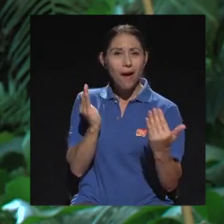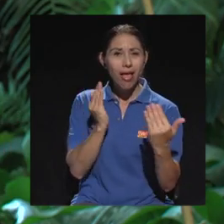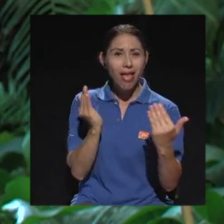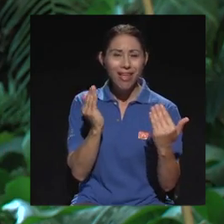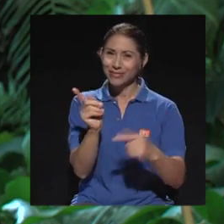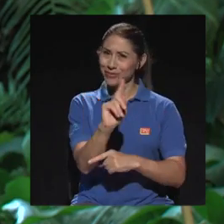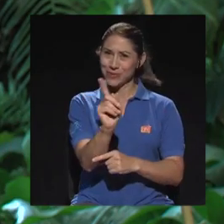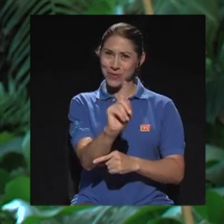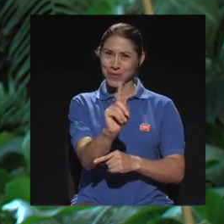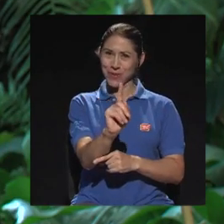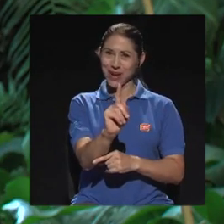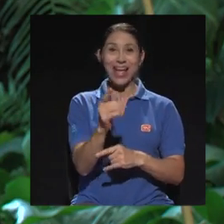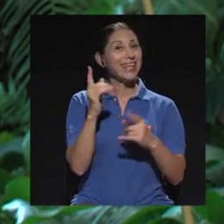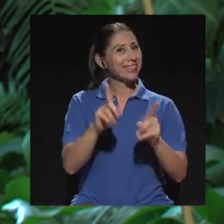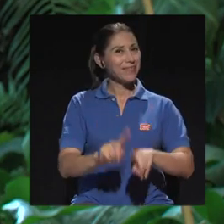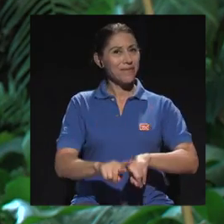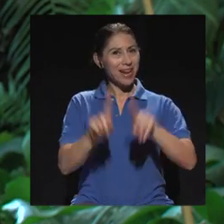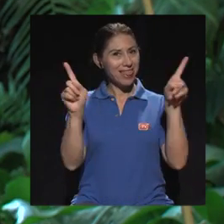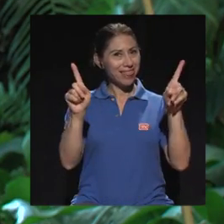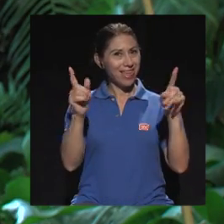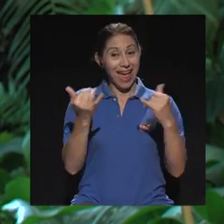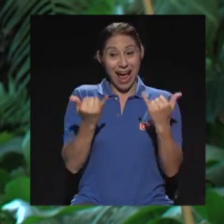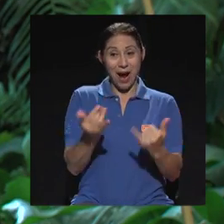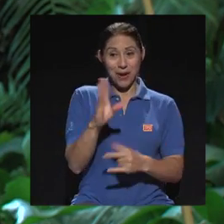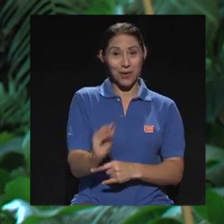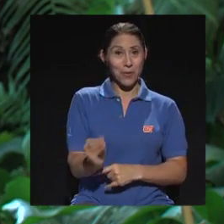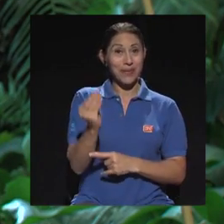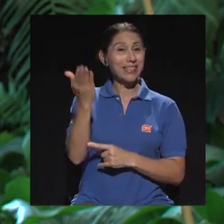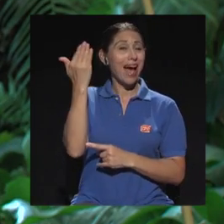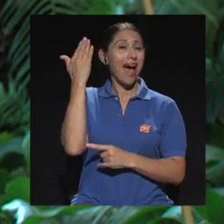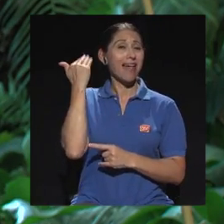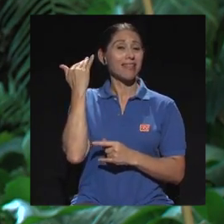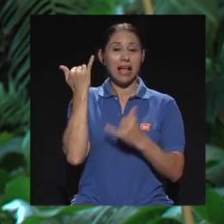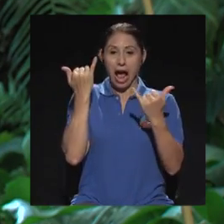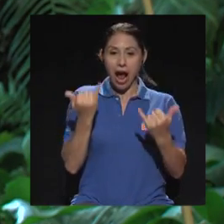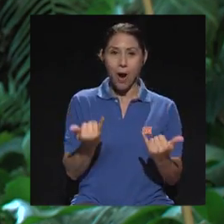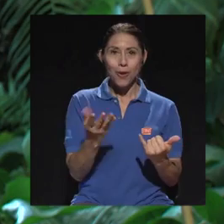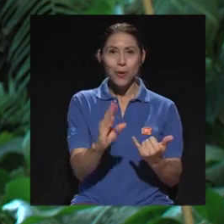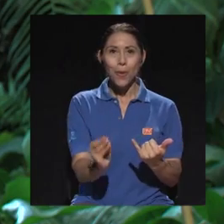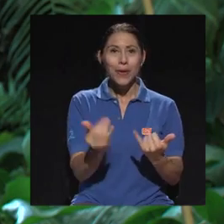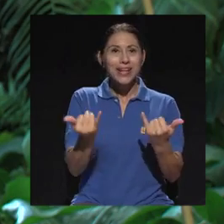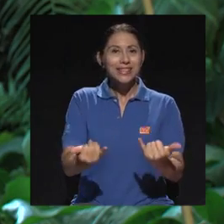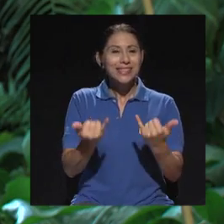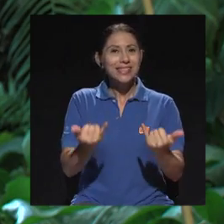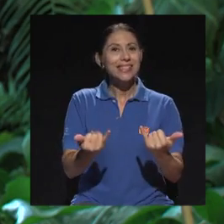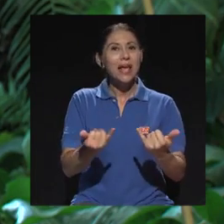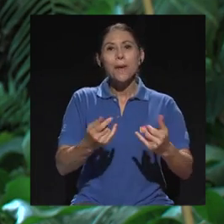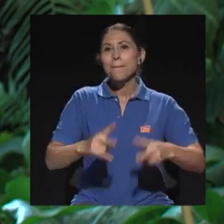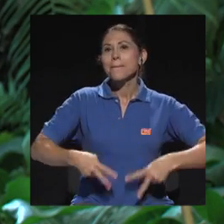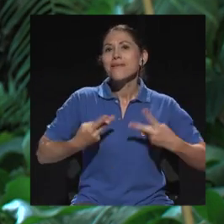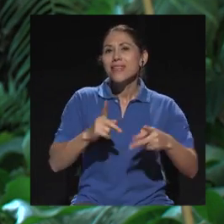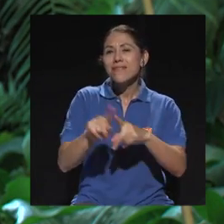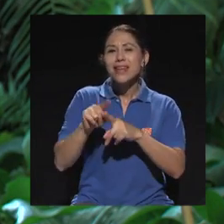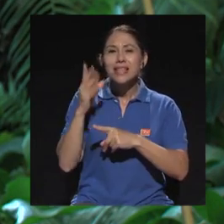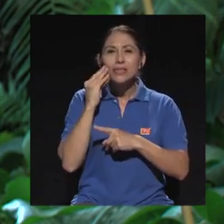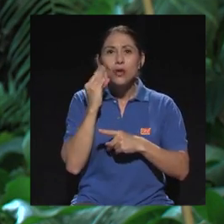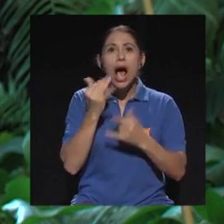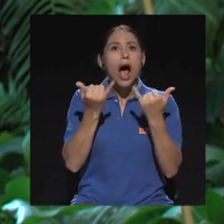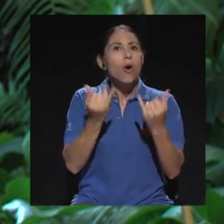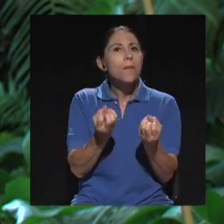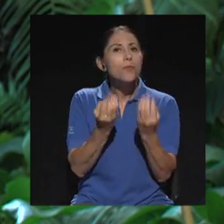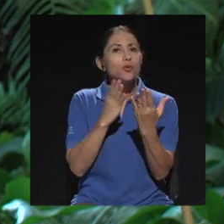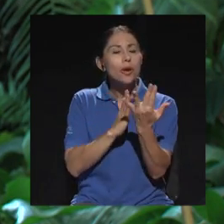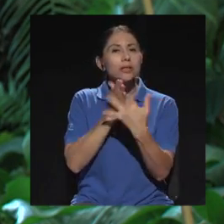desfase, ¿verdad? Los jóvenes ahora, los adolescentes, viven otras realidades que están muy condicionadas al acceso a la información,